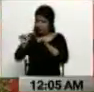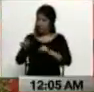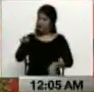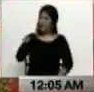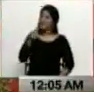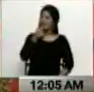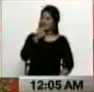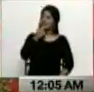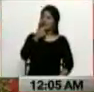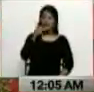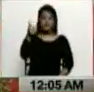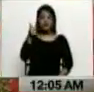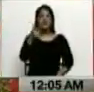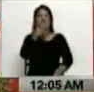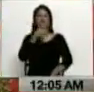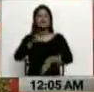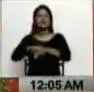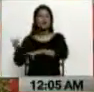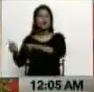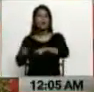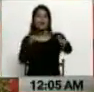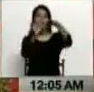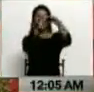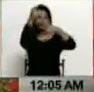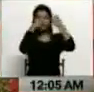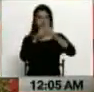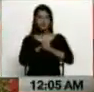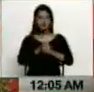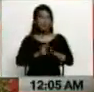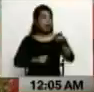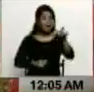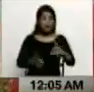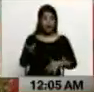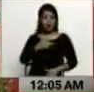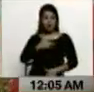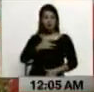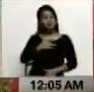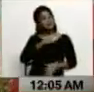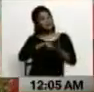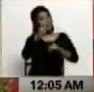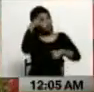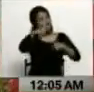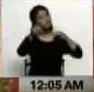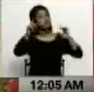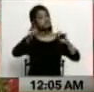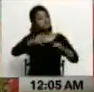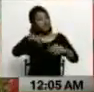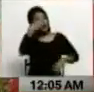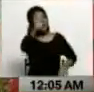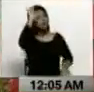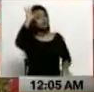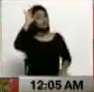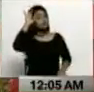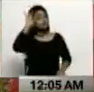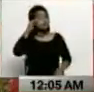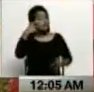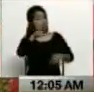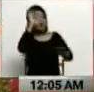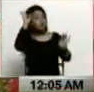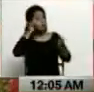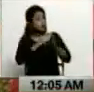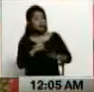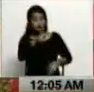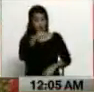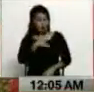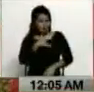Entonces era una papayita porque tenían el escudo de Chávez al que le caiga le chupa no dicen así en el furrial dicen